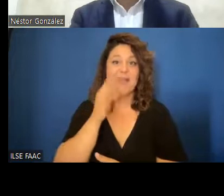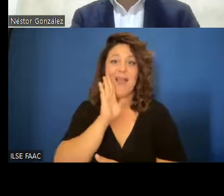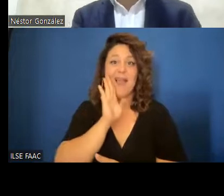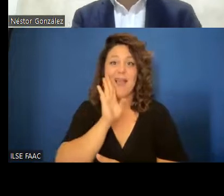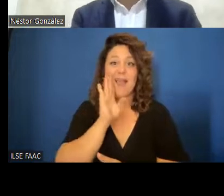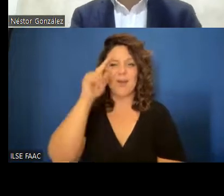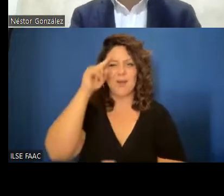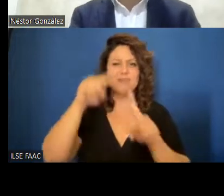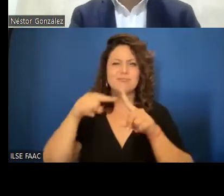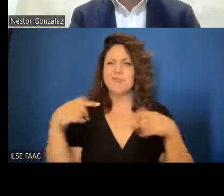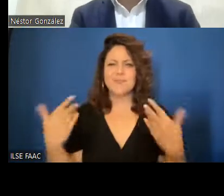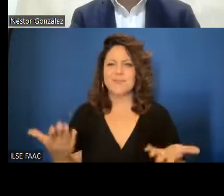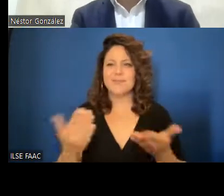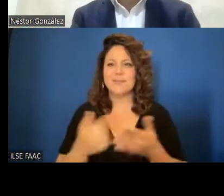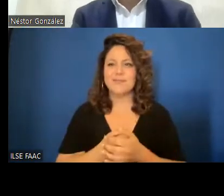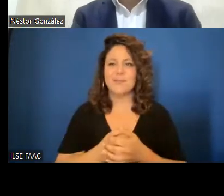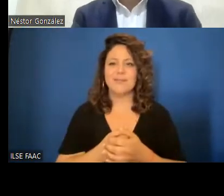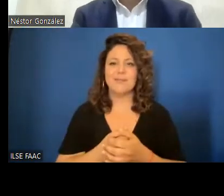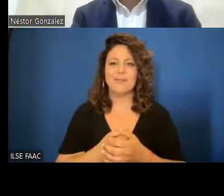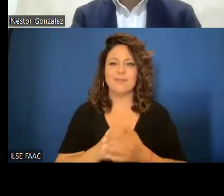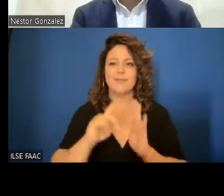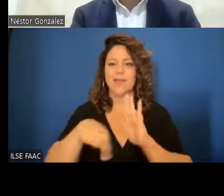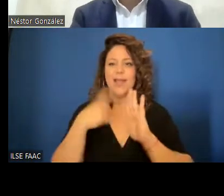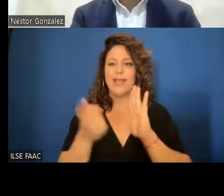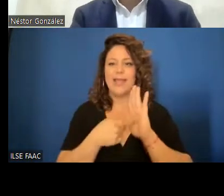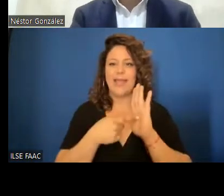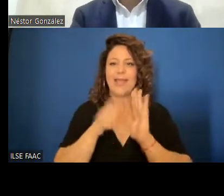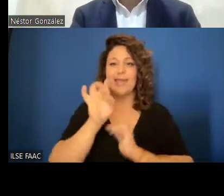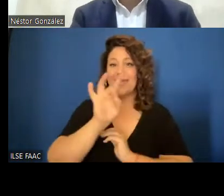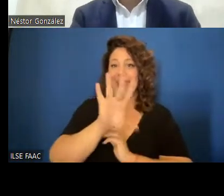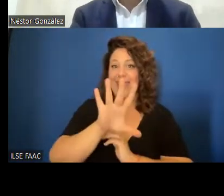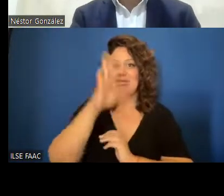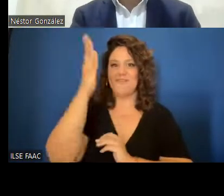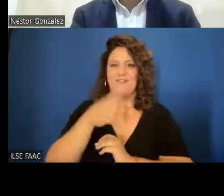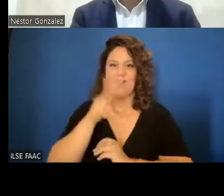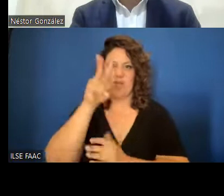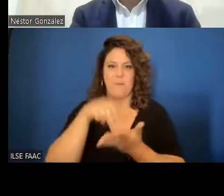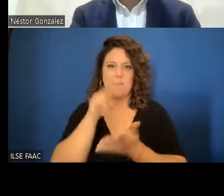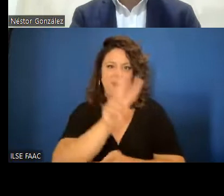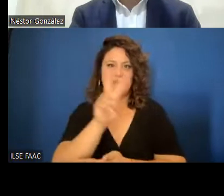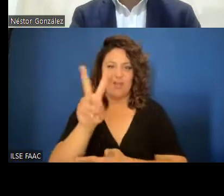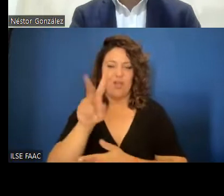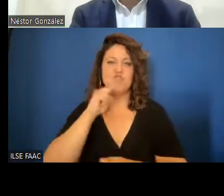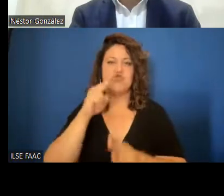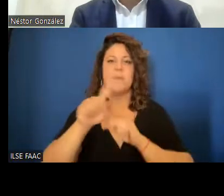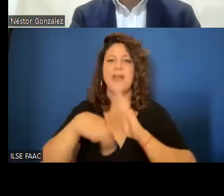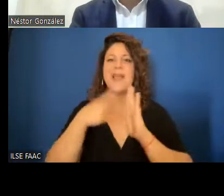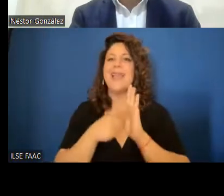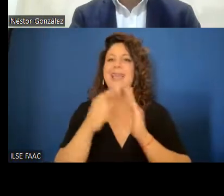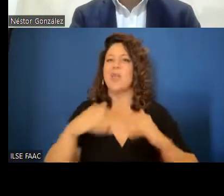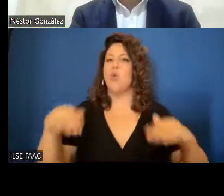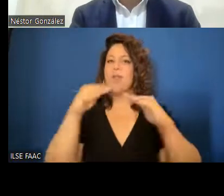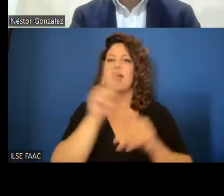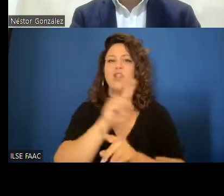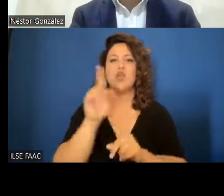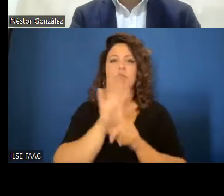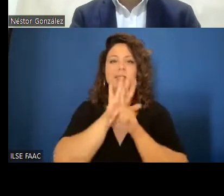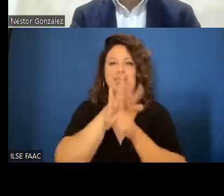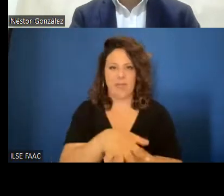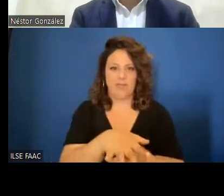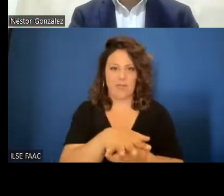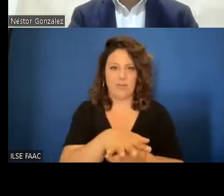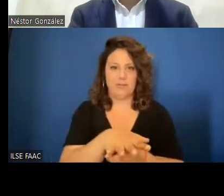que se dedican a proveer oportunidades laborales para las personas con discapacidad. La jornada de hoy, como os decía